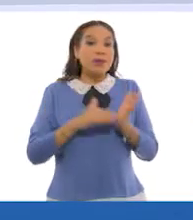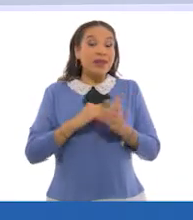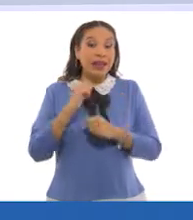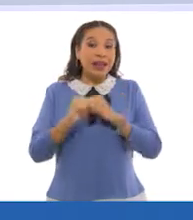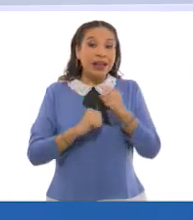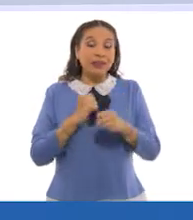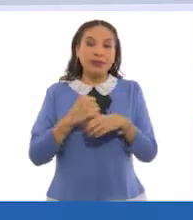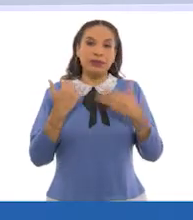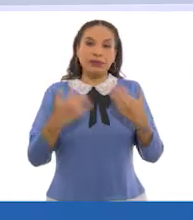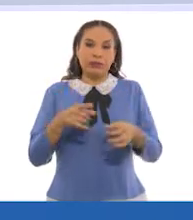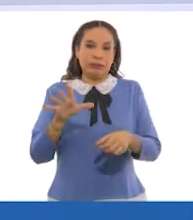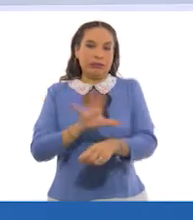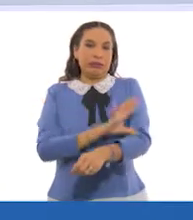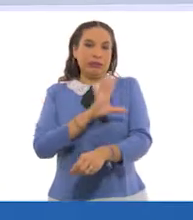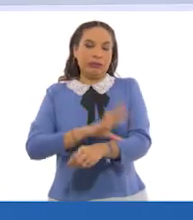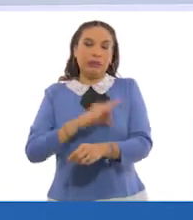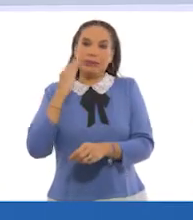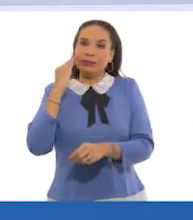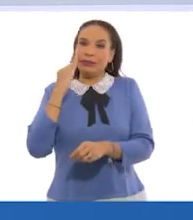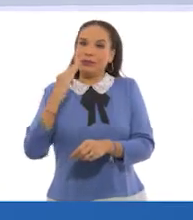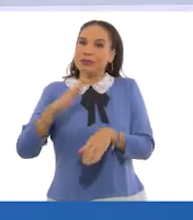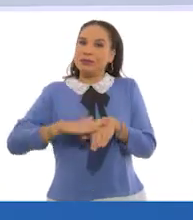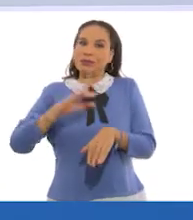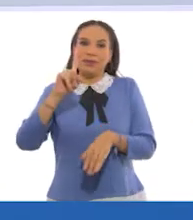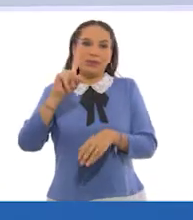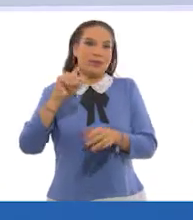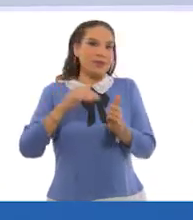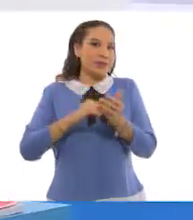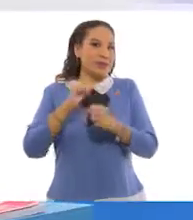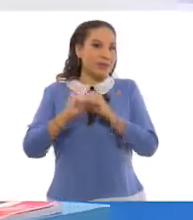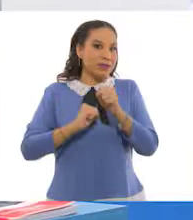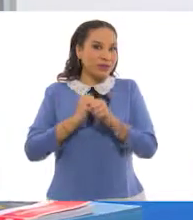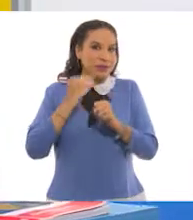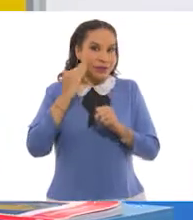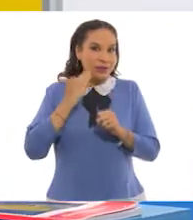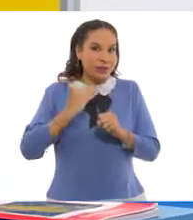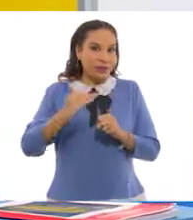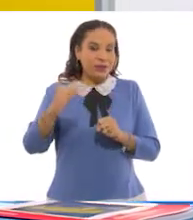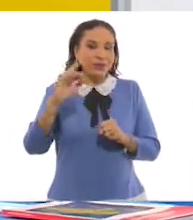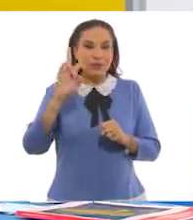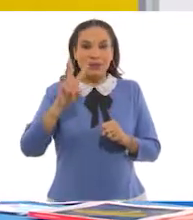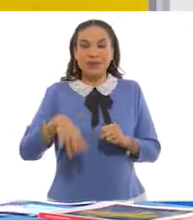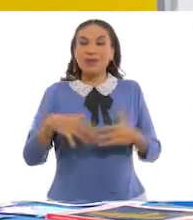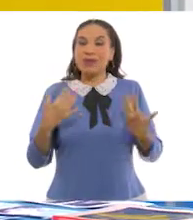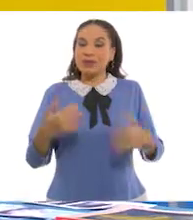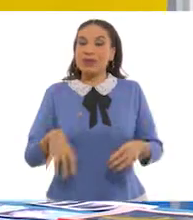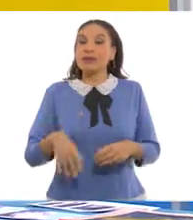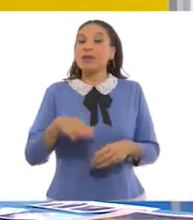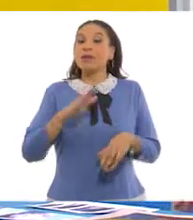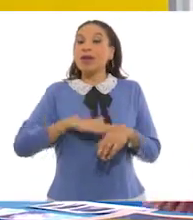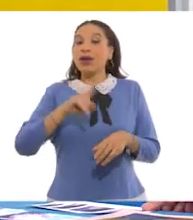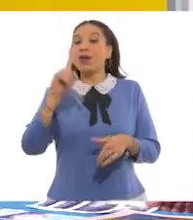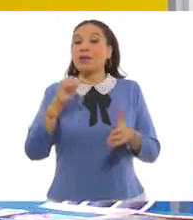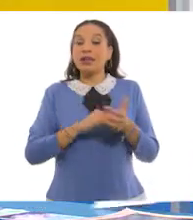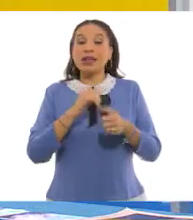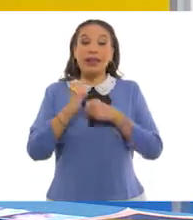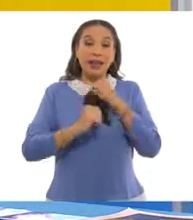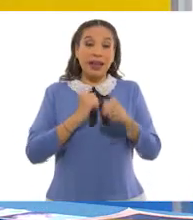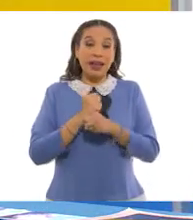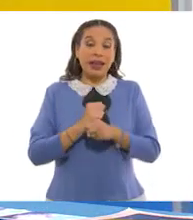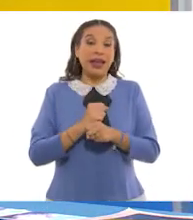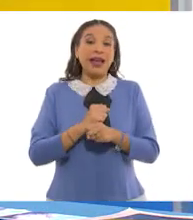que, bueno, entonces una pila pues puede durar más de 1000 años. Ciertamente, más de 1000 años, y